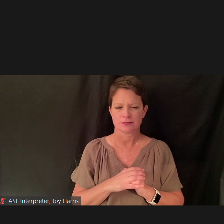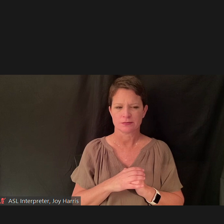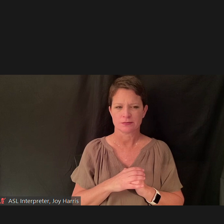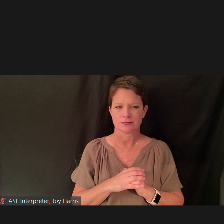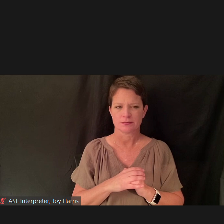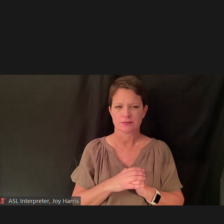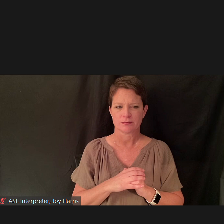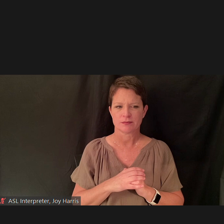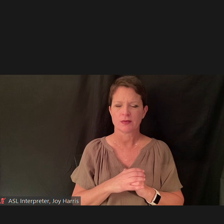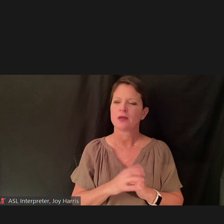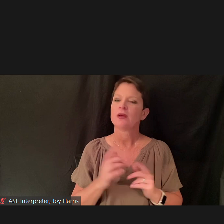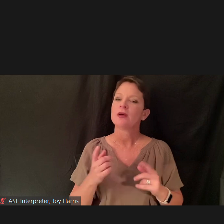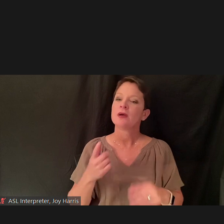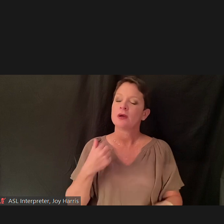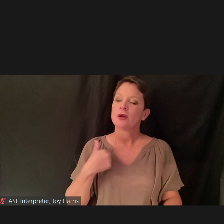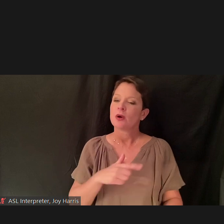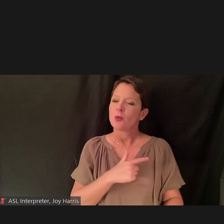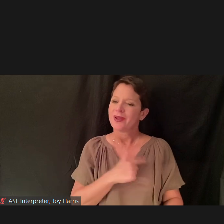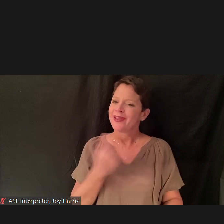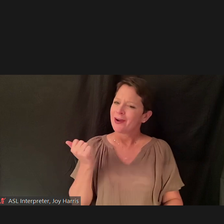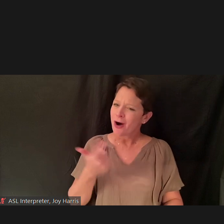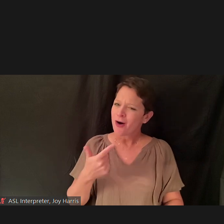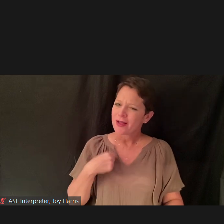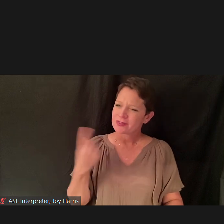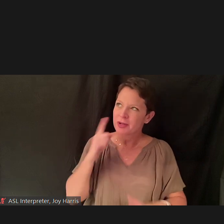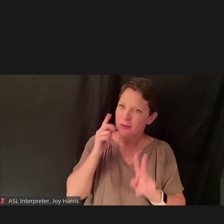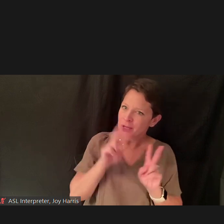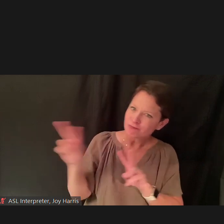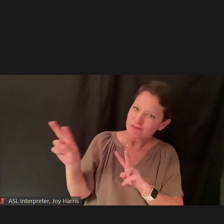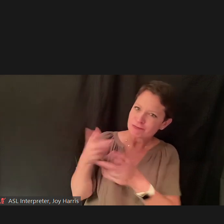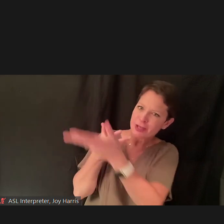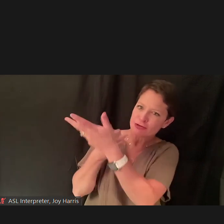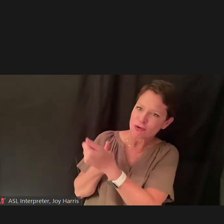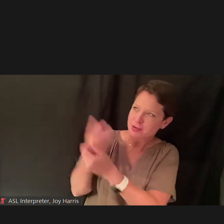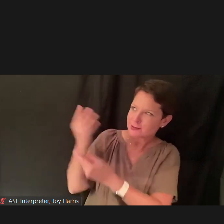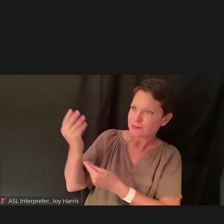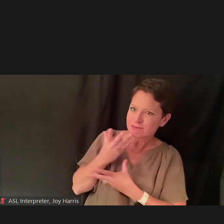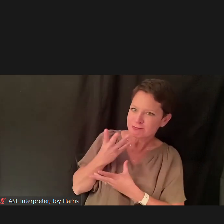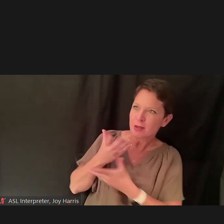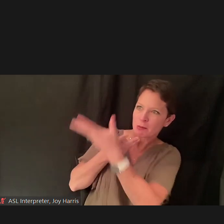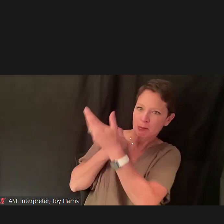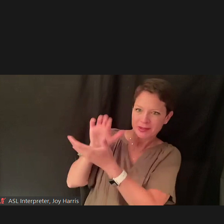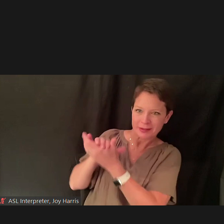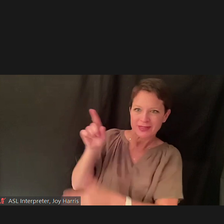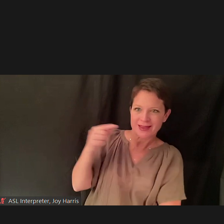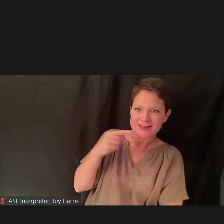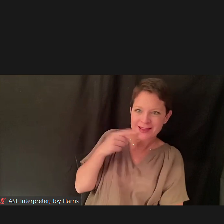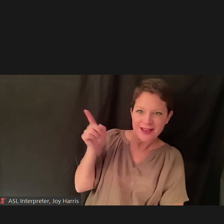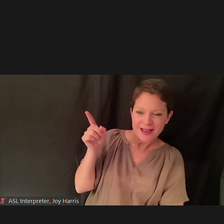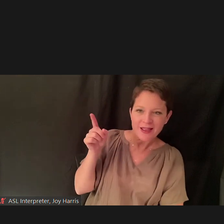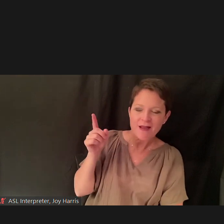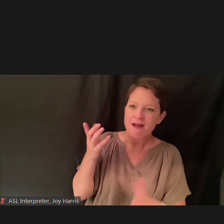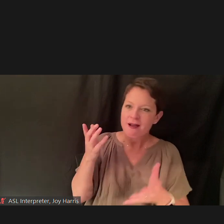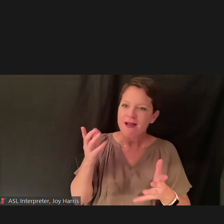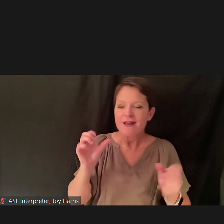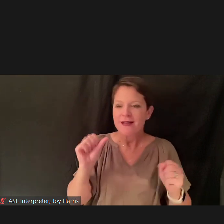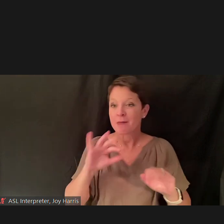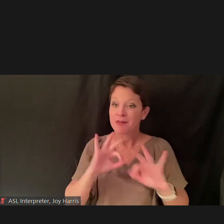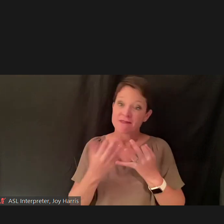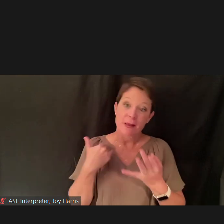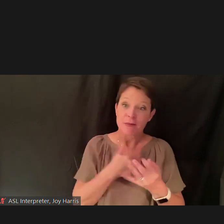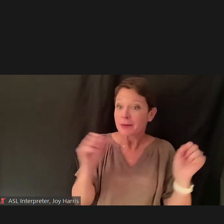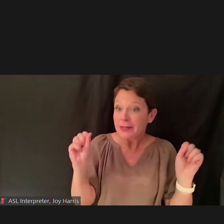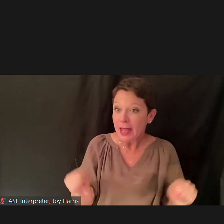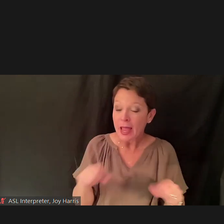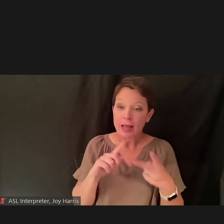And so we all have someone we look to and trust for information. Todos tenemos a It could alguien en be que a family confiamos para member, obtener